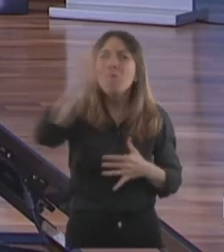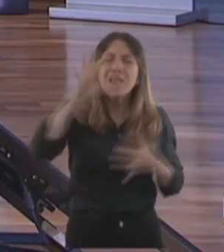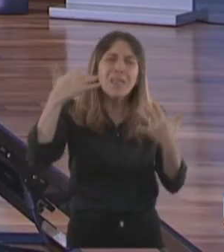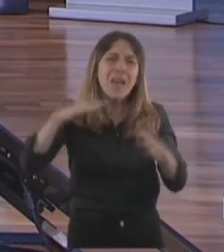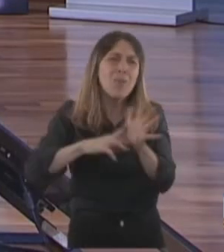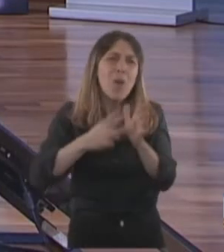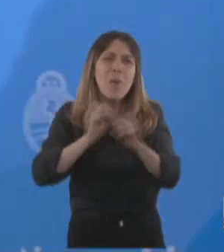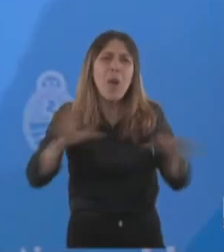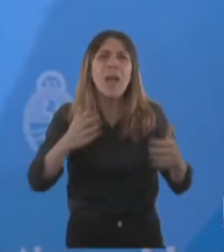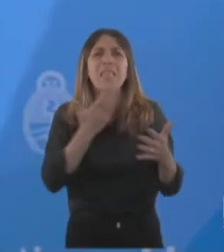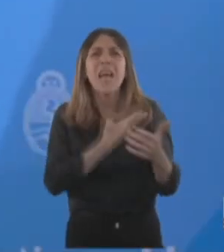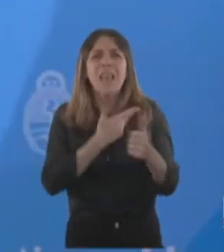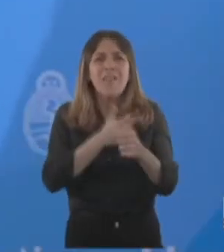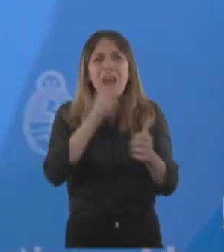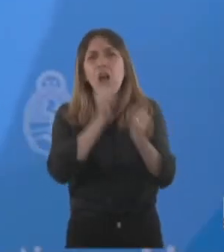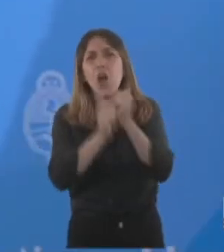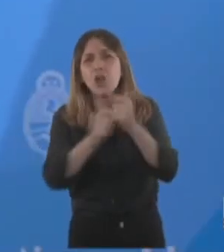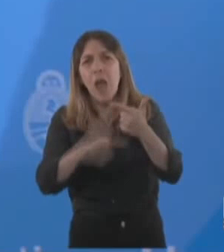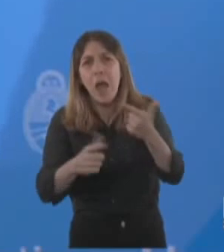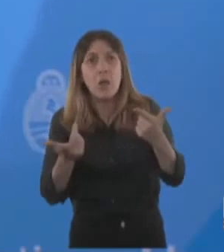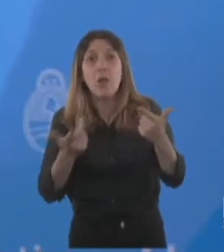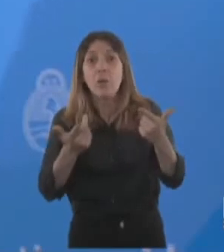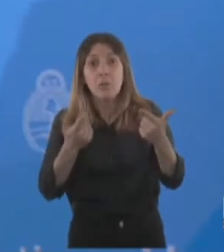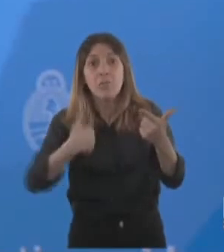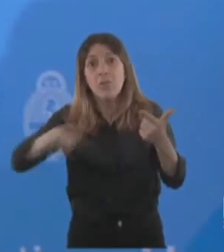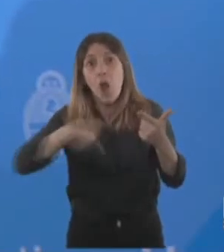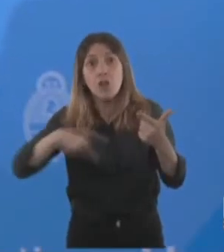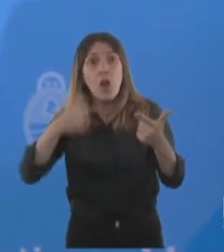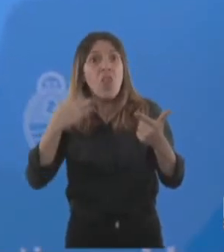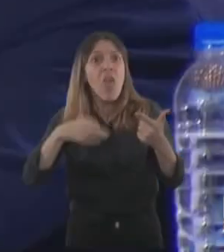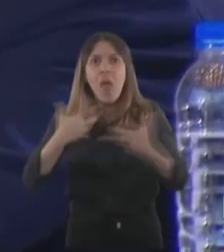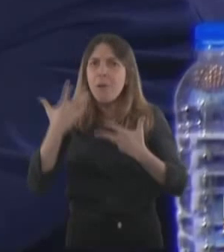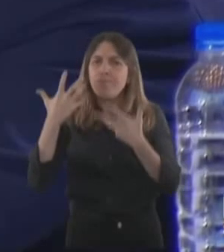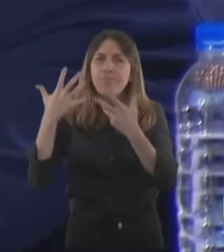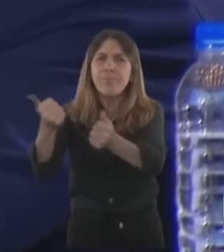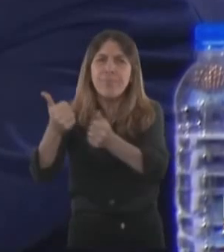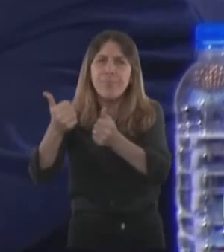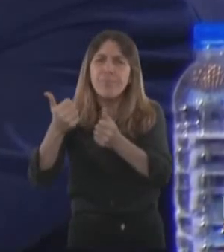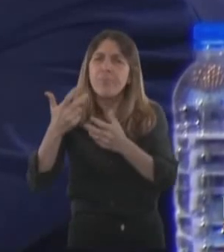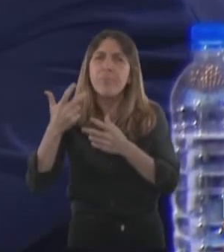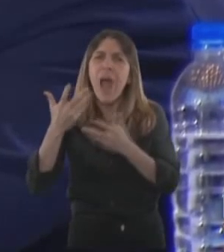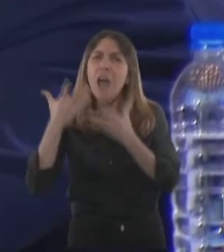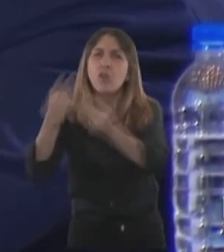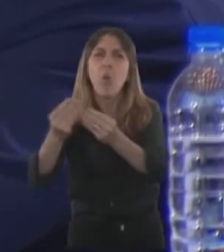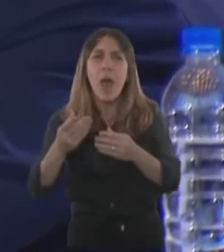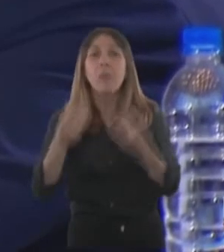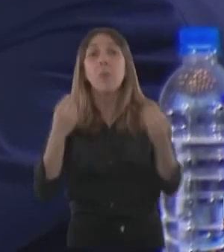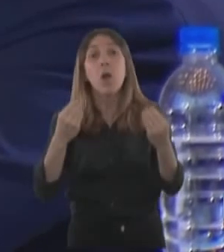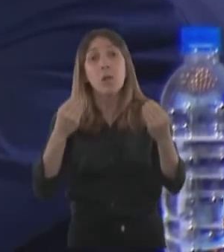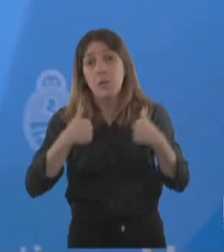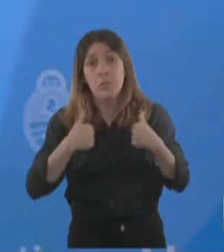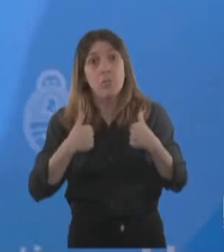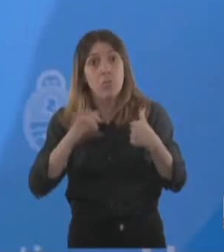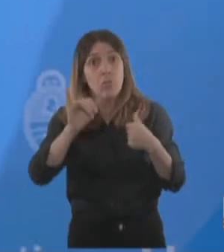Santa Fe, Rosario. Y lo único que podemos hacer es estar al lado de ellas ayudándonos. Porque además ahí